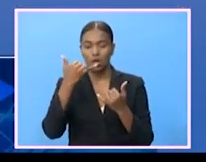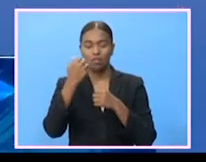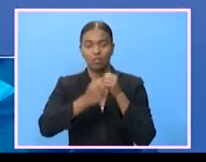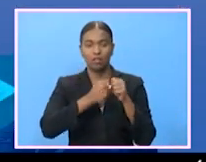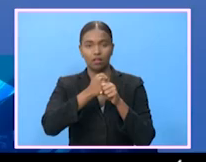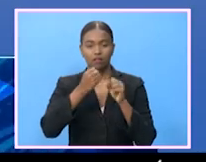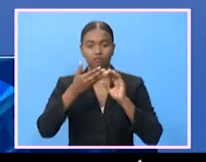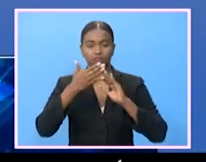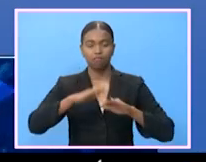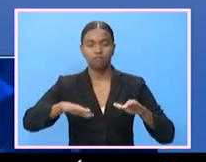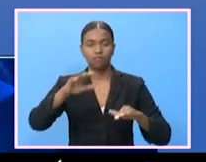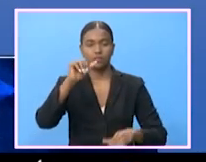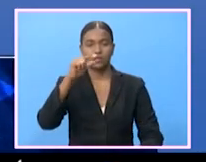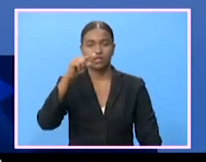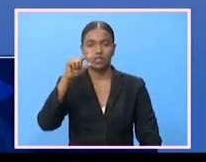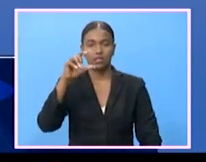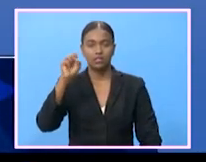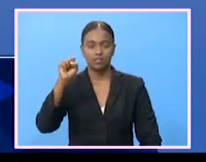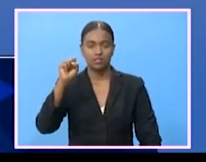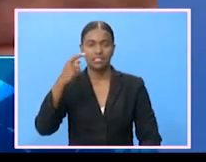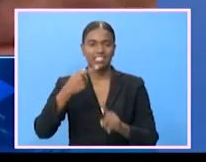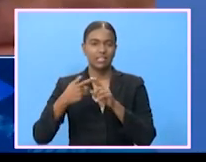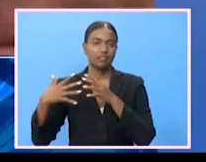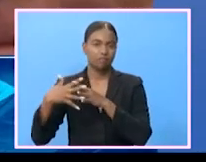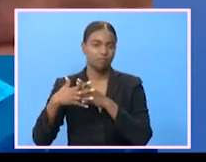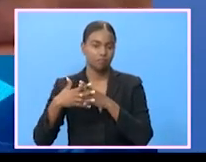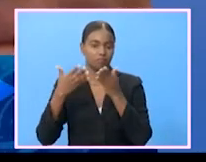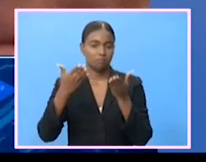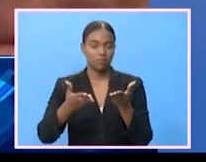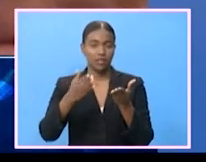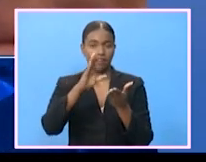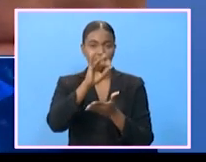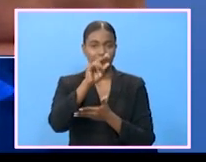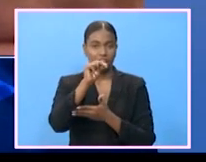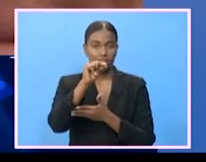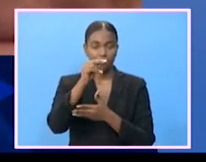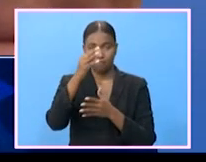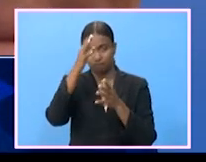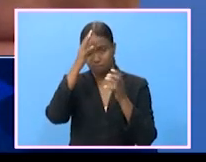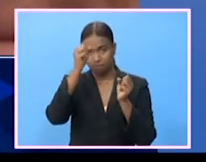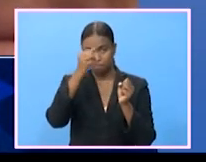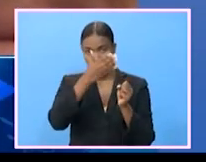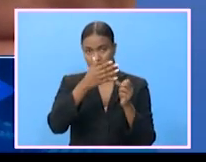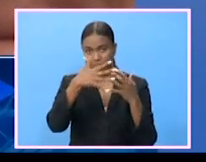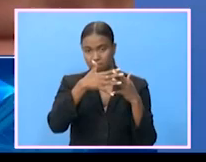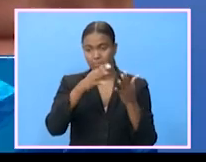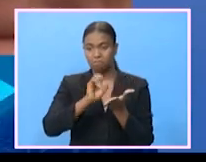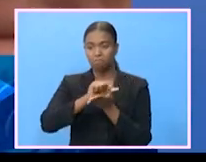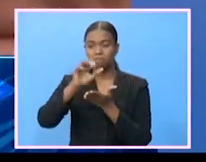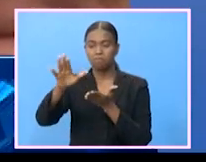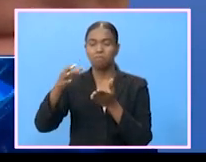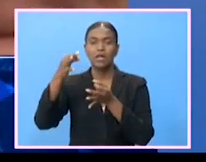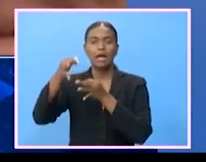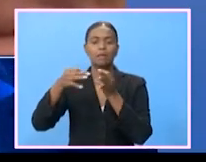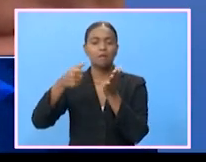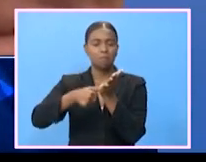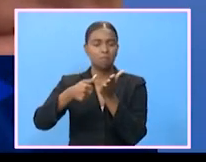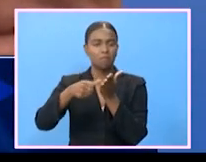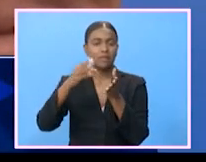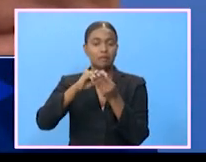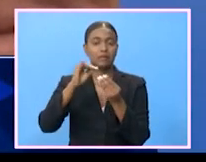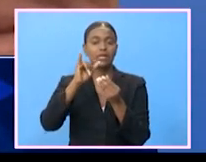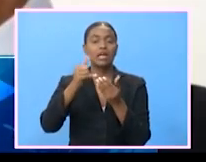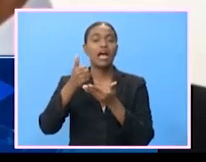año en la ciudad de Los Ángeles, California. En la misiva, Biden explicó que esta cumbre de las Américas será una oportunidad para avanzar en los